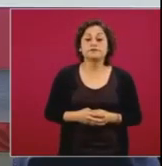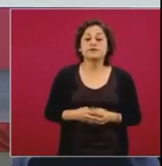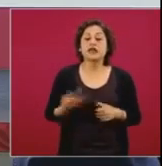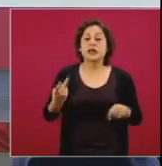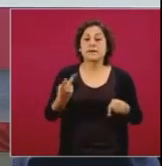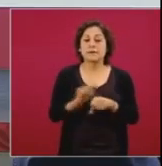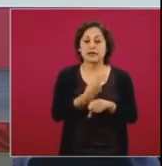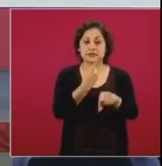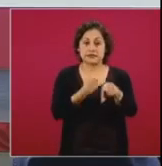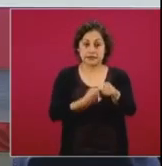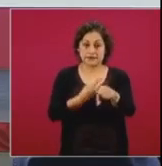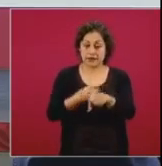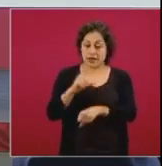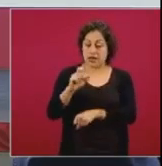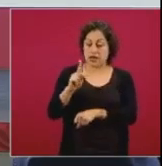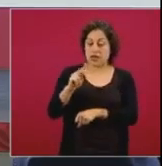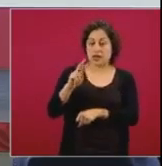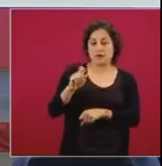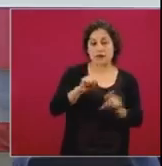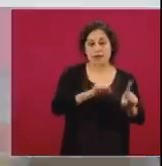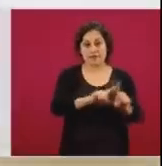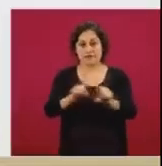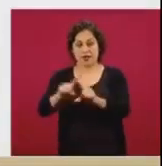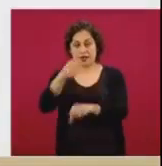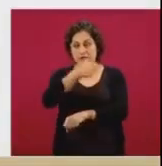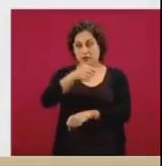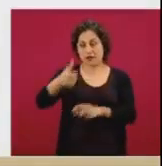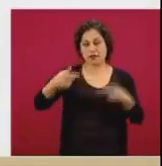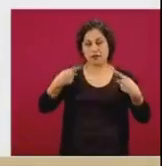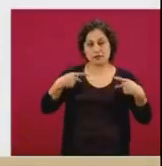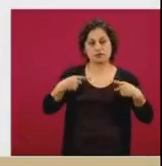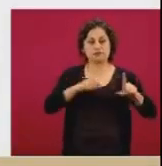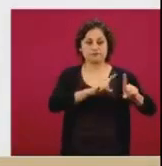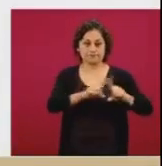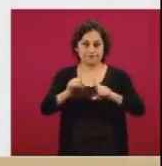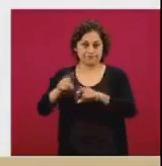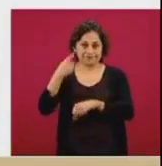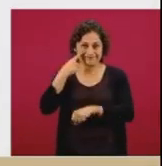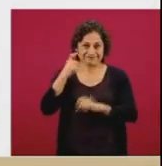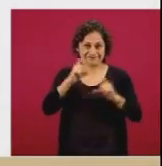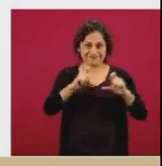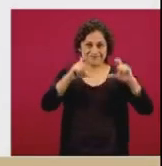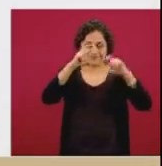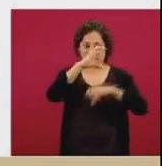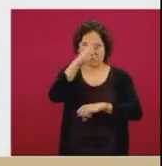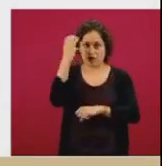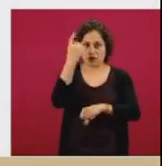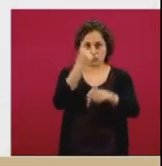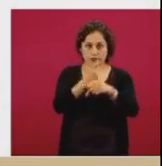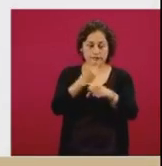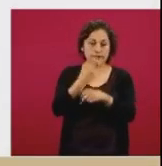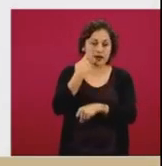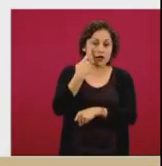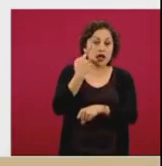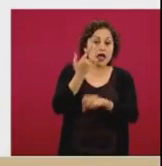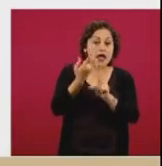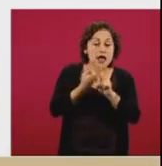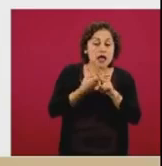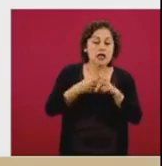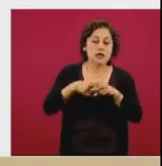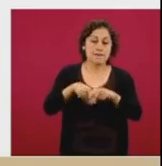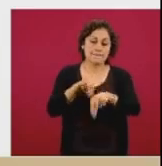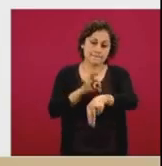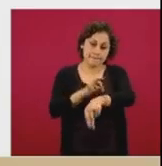cursando la persona enferma. El indeterminado, que se puede decir que es el inicio del cuadro clínico, en donde solamente hay